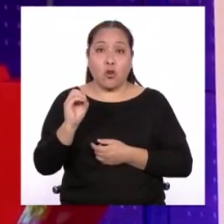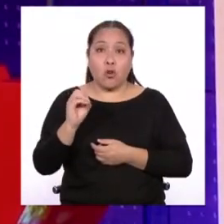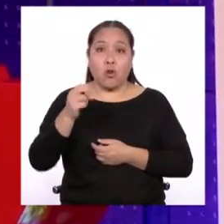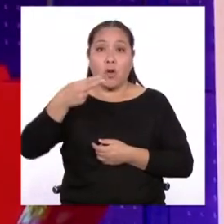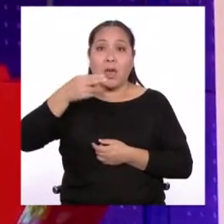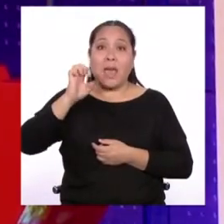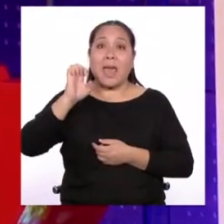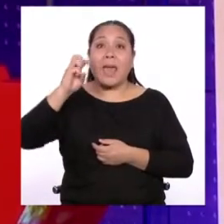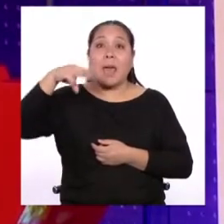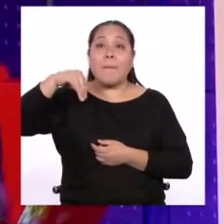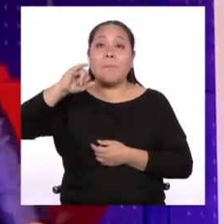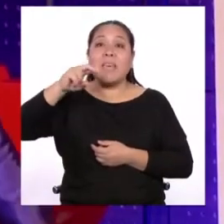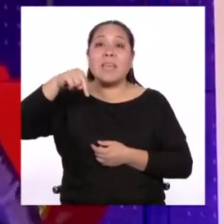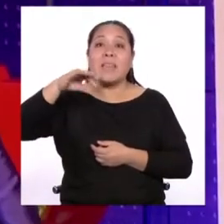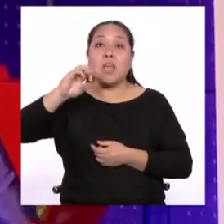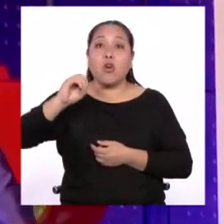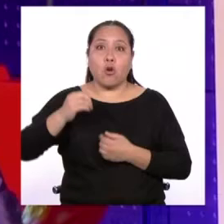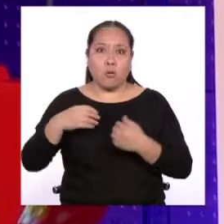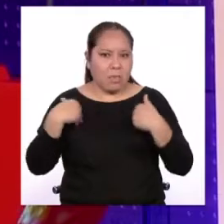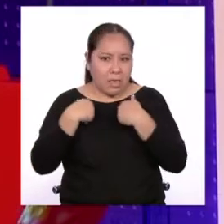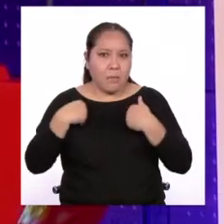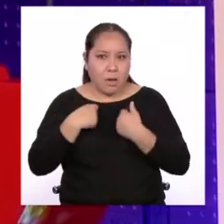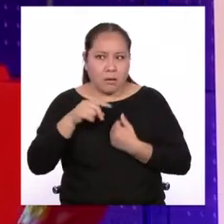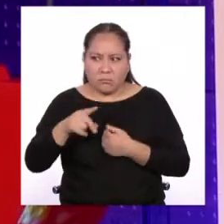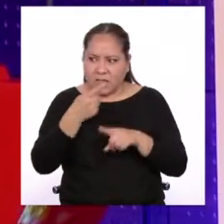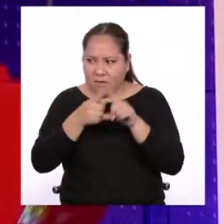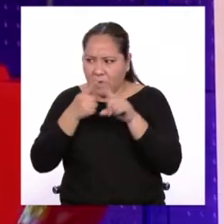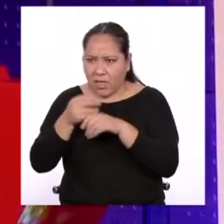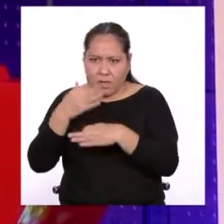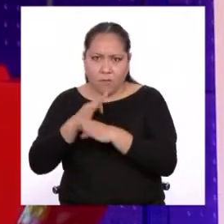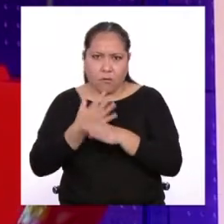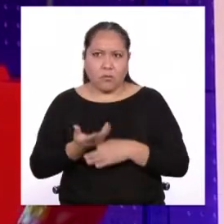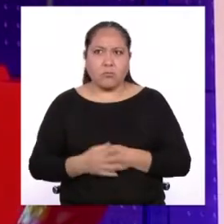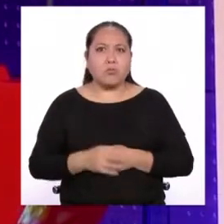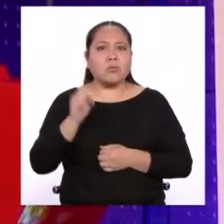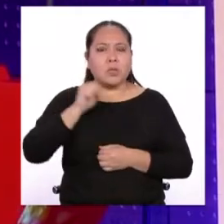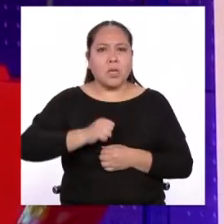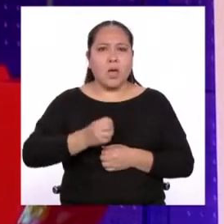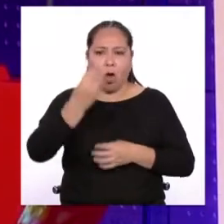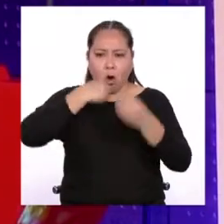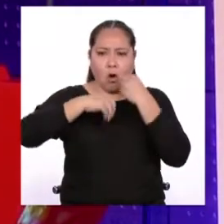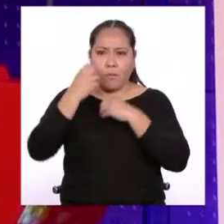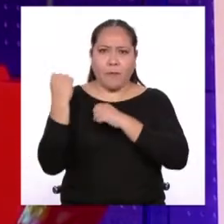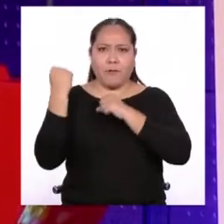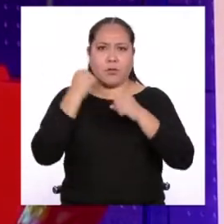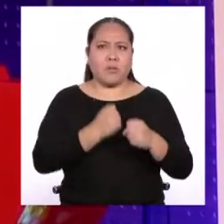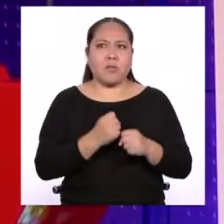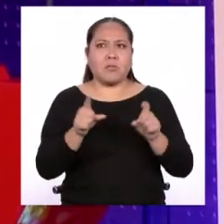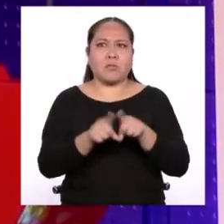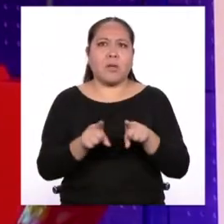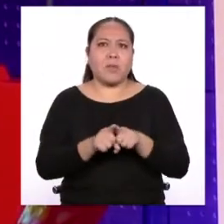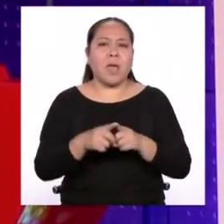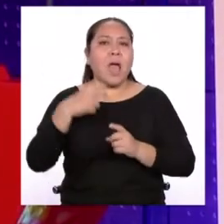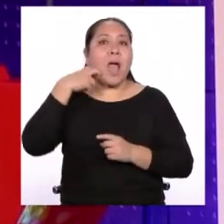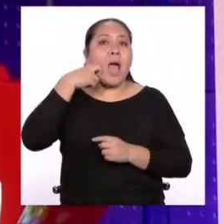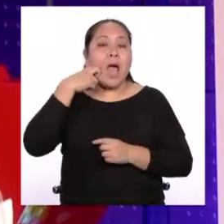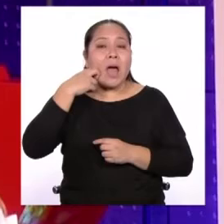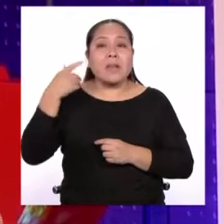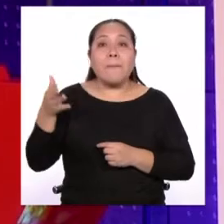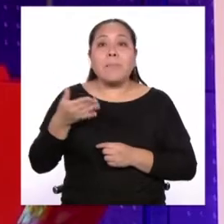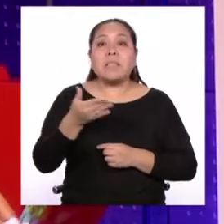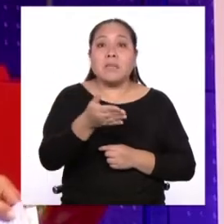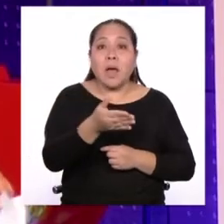Entonces, usemos hierro hemínico en sus diferentes formas. Sí, en alimentos fortificados, pero también en carne,